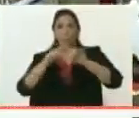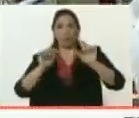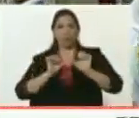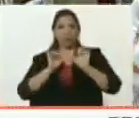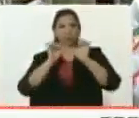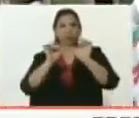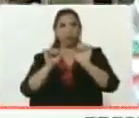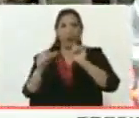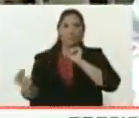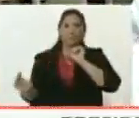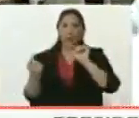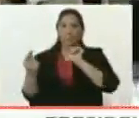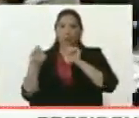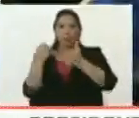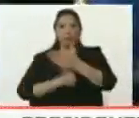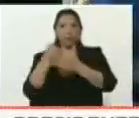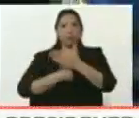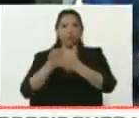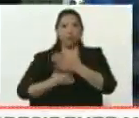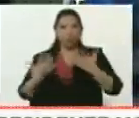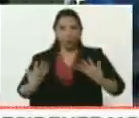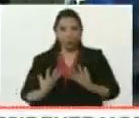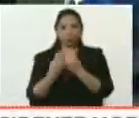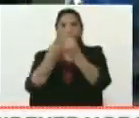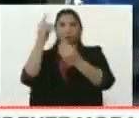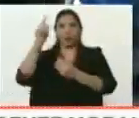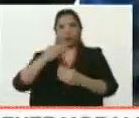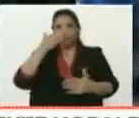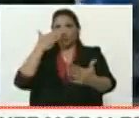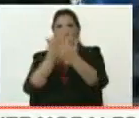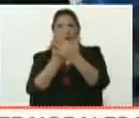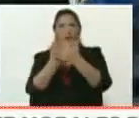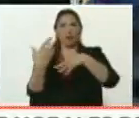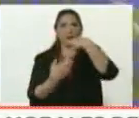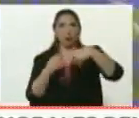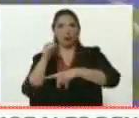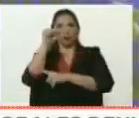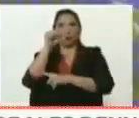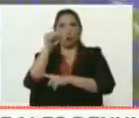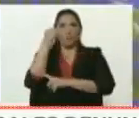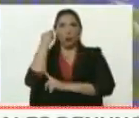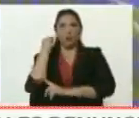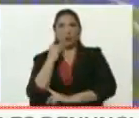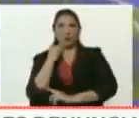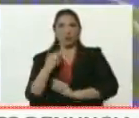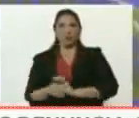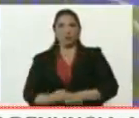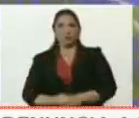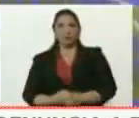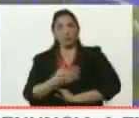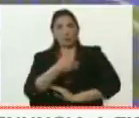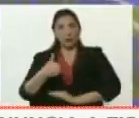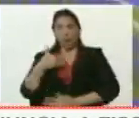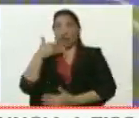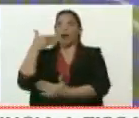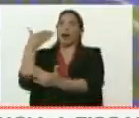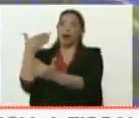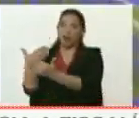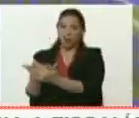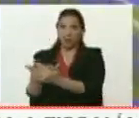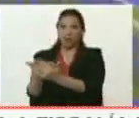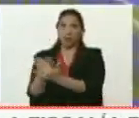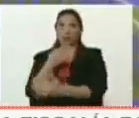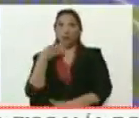el combate, para acompañar y estar al frente de la revolución bolivariana. Quiero agradecer a